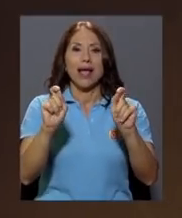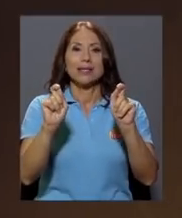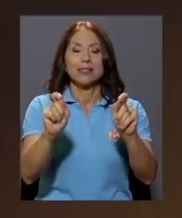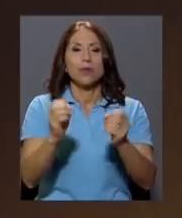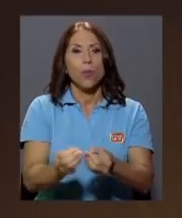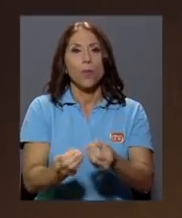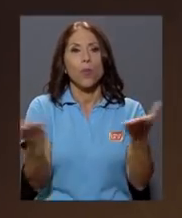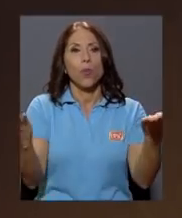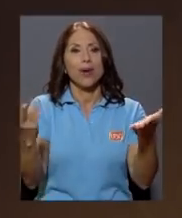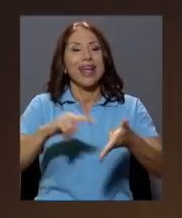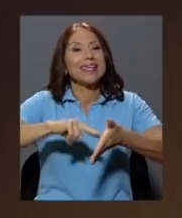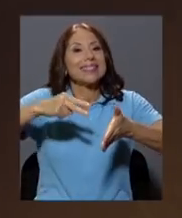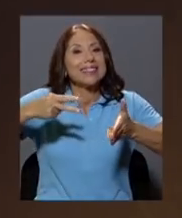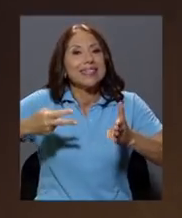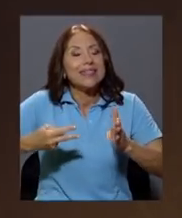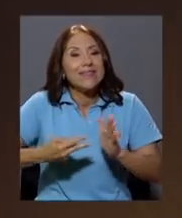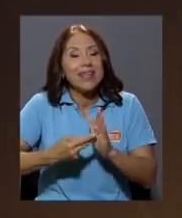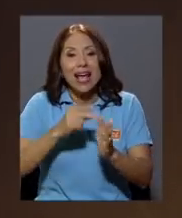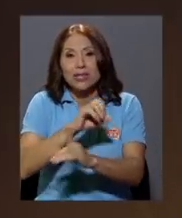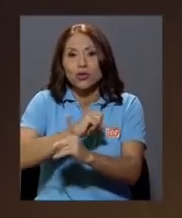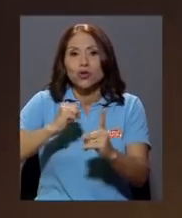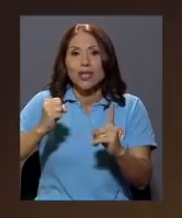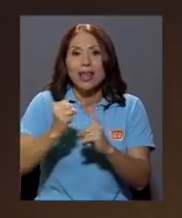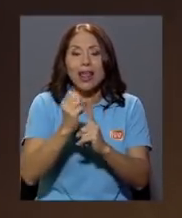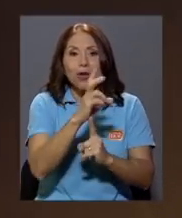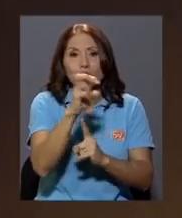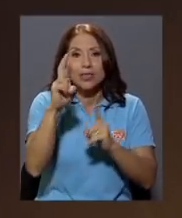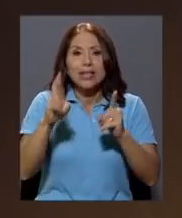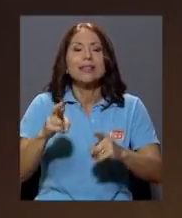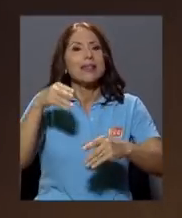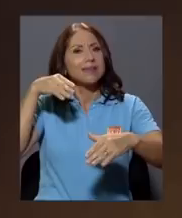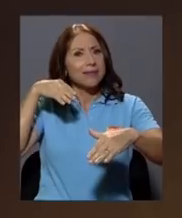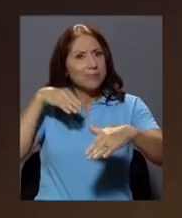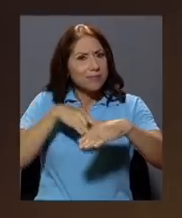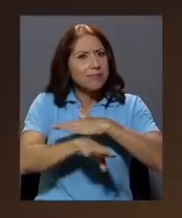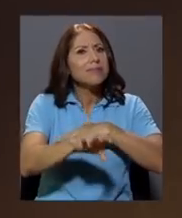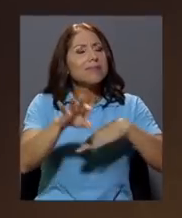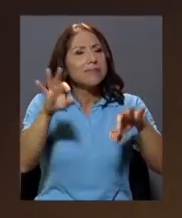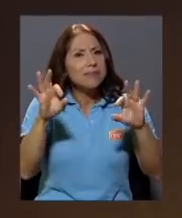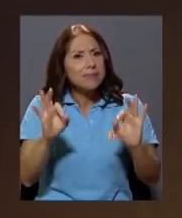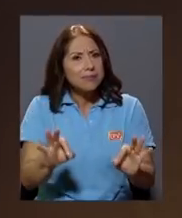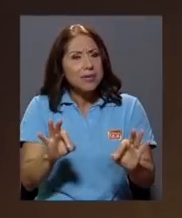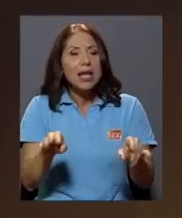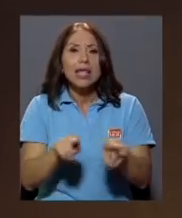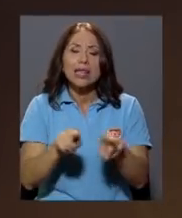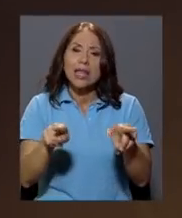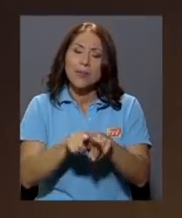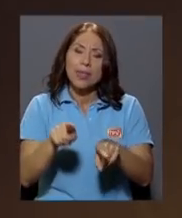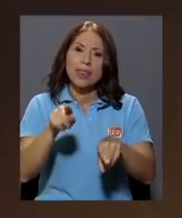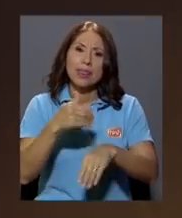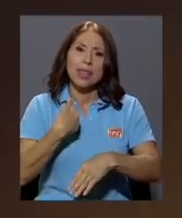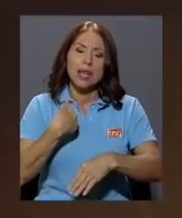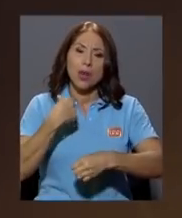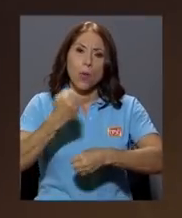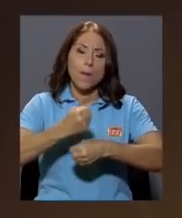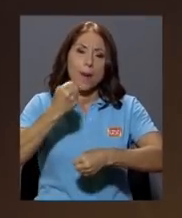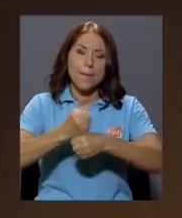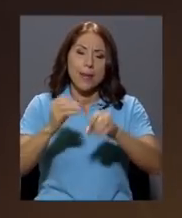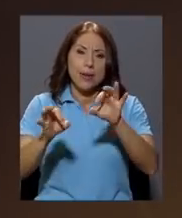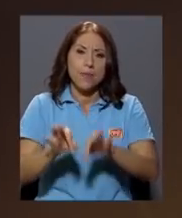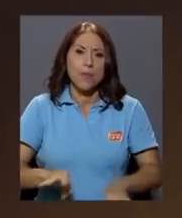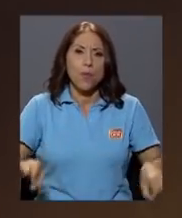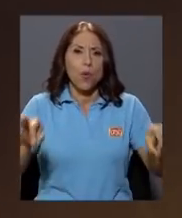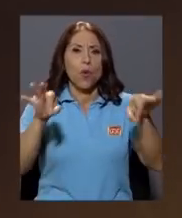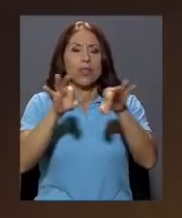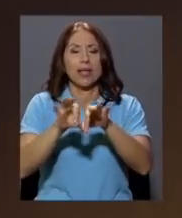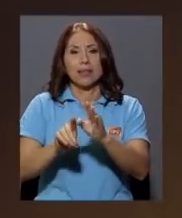pública, o sea, de acceso para la sociedad costarricense, y juega un papel muy importante en el